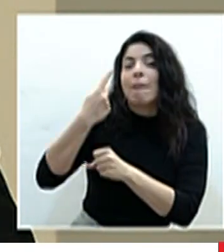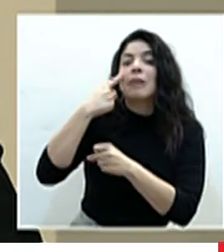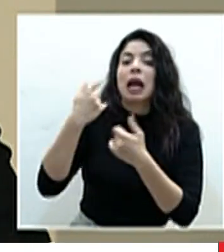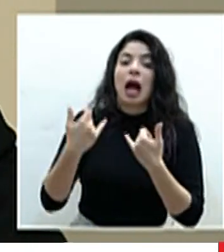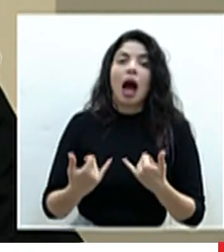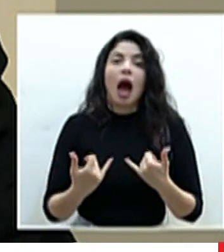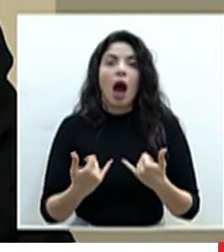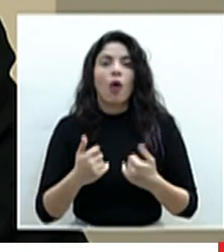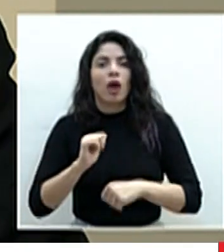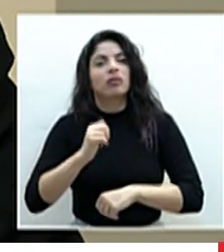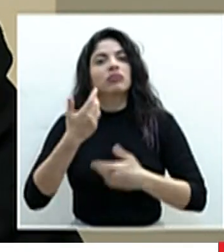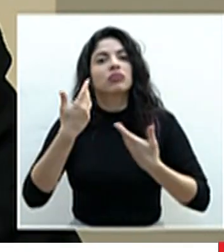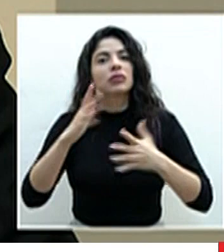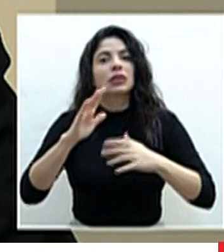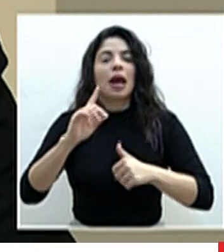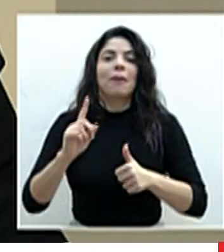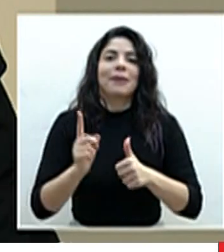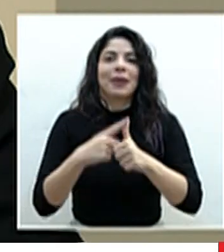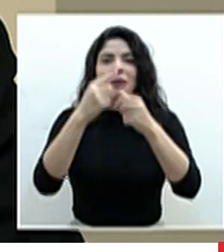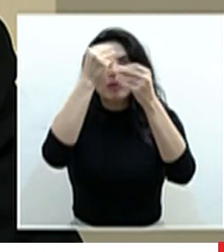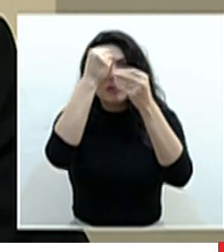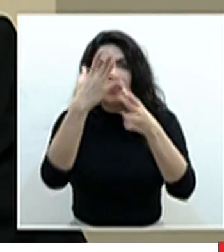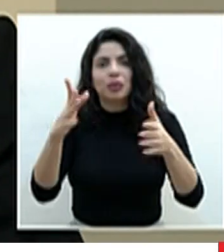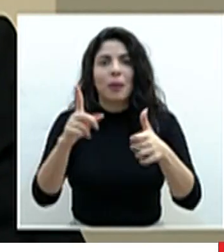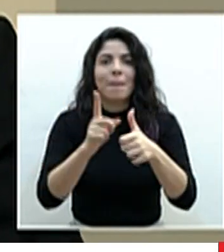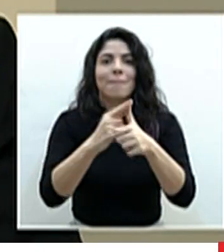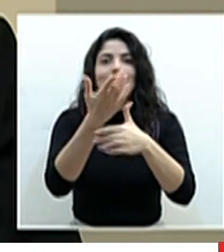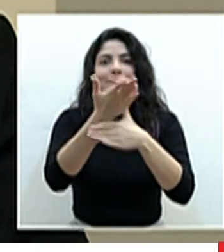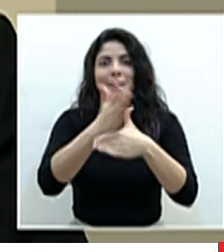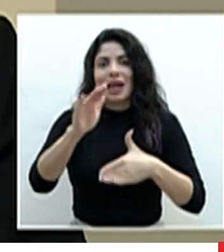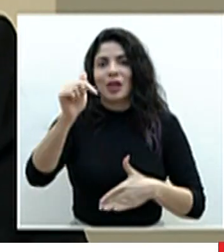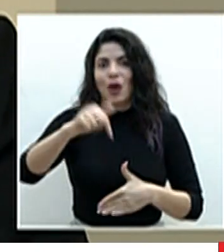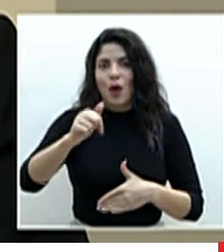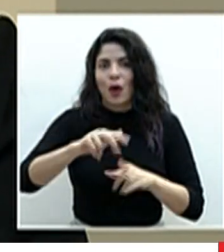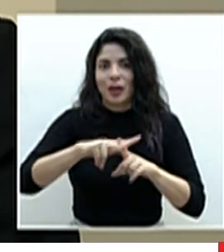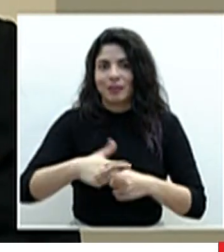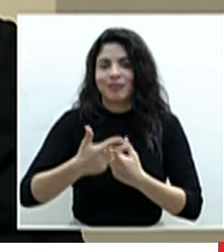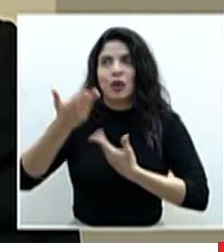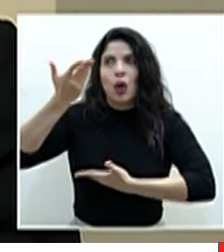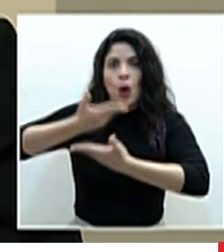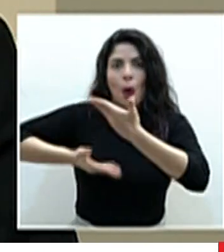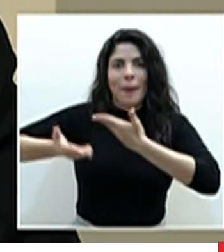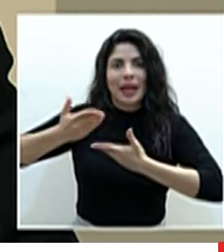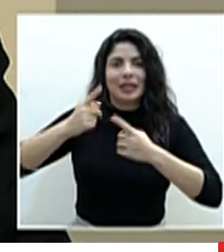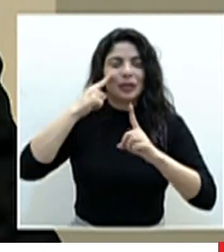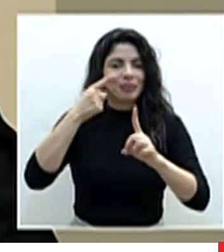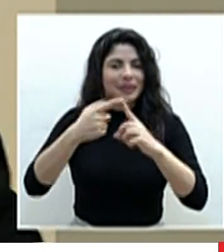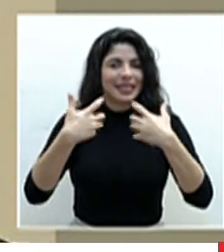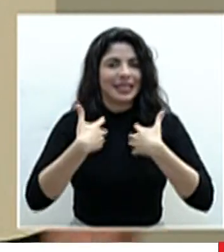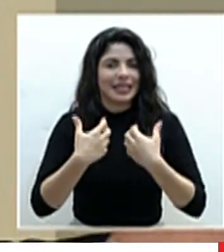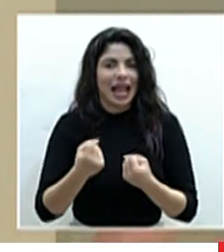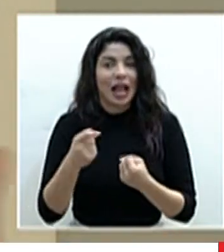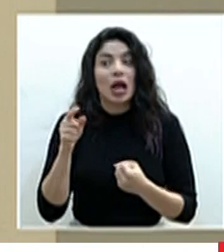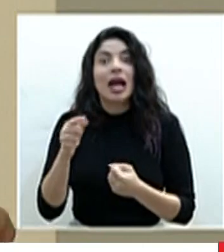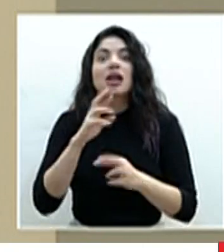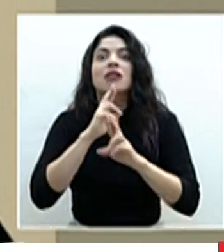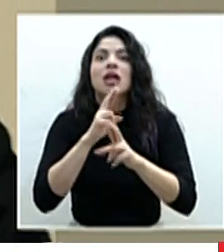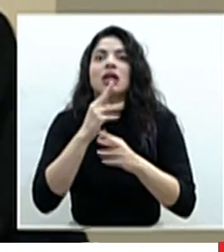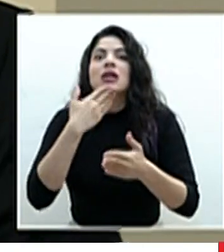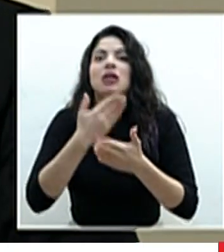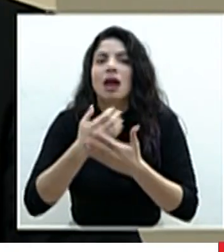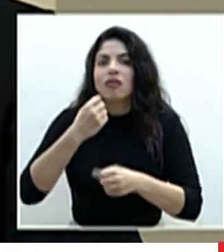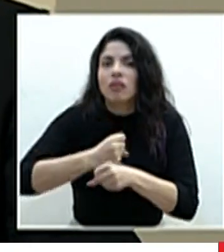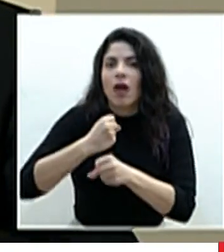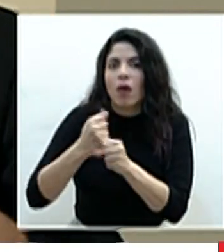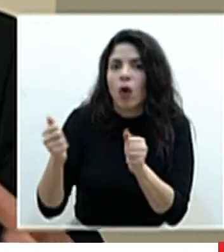a un primer anuncio y una primera fase el día de hoy con esta cooperación sanitaria. Y eso es mucho fruto de ese trabajo